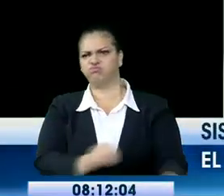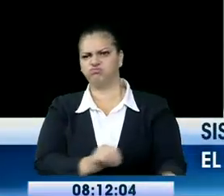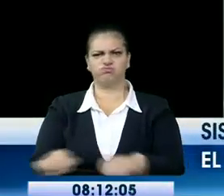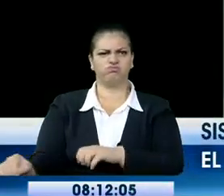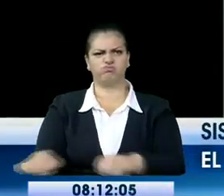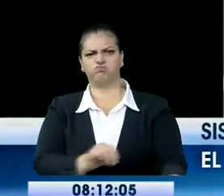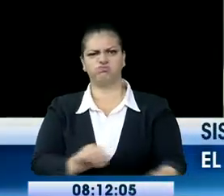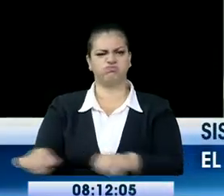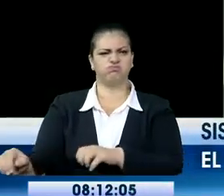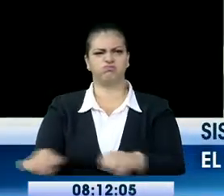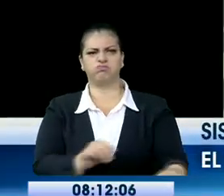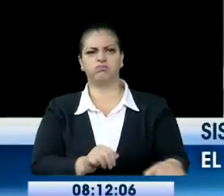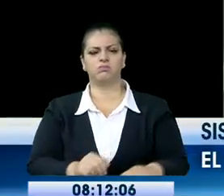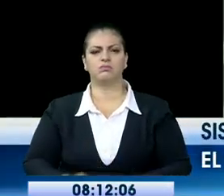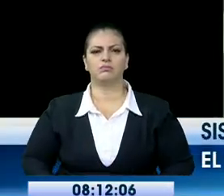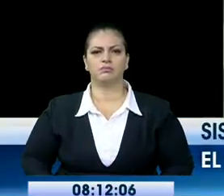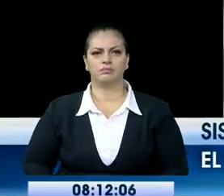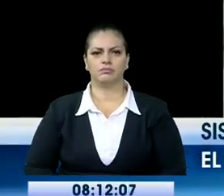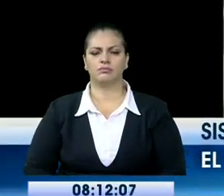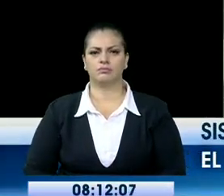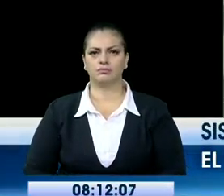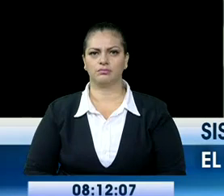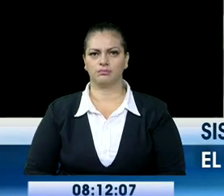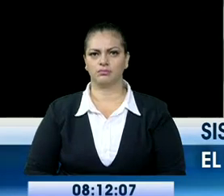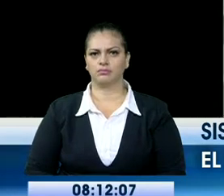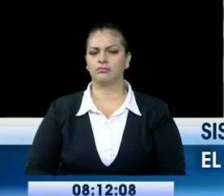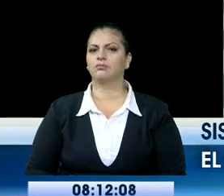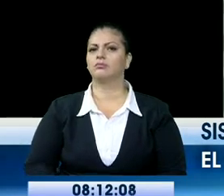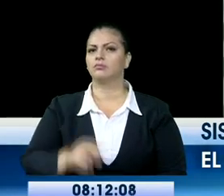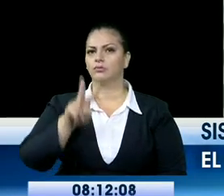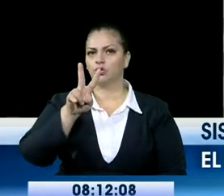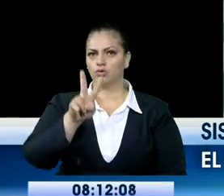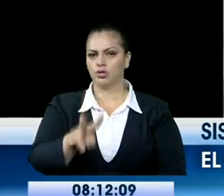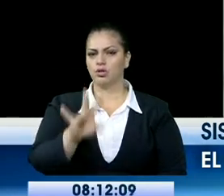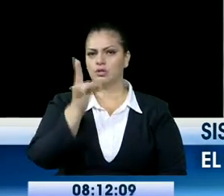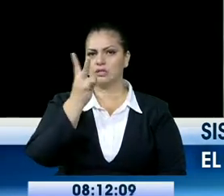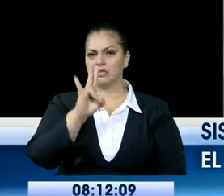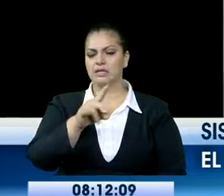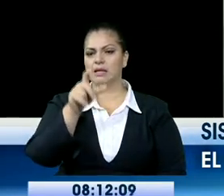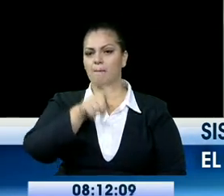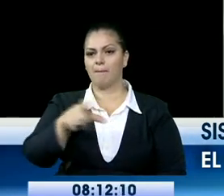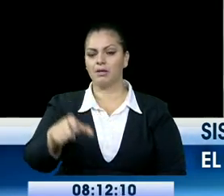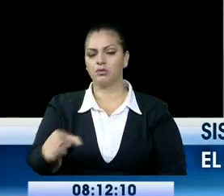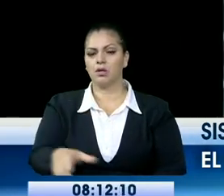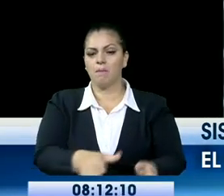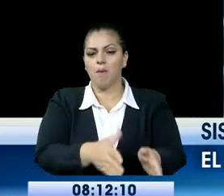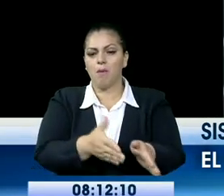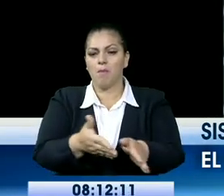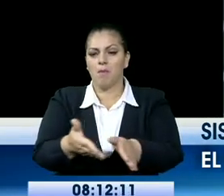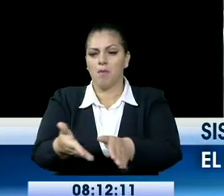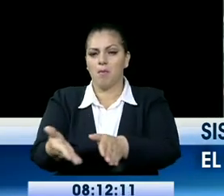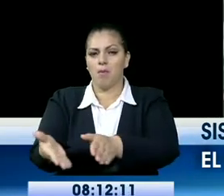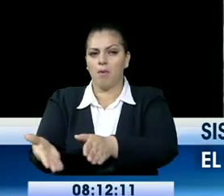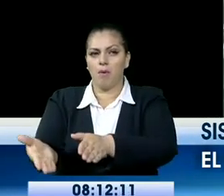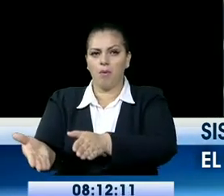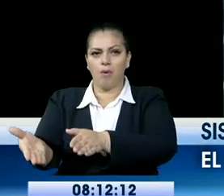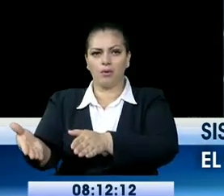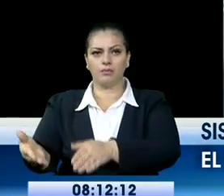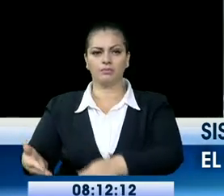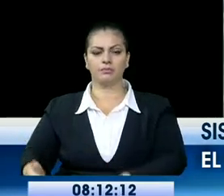al menos de lo que se conoce hasta este momento, serían 217 personas las que han fallecido en diferentes